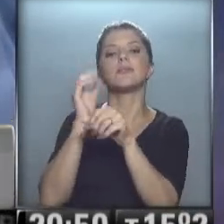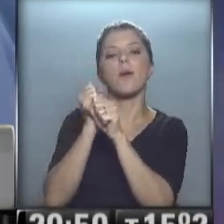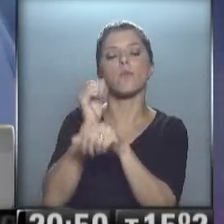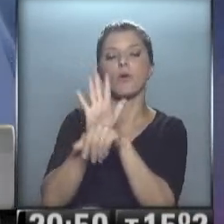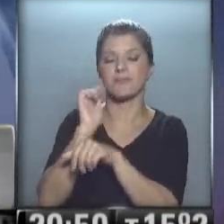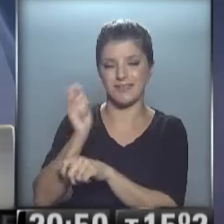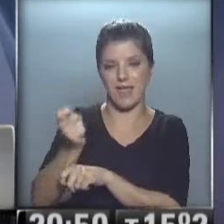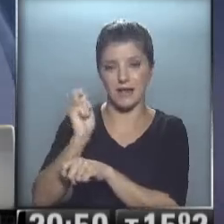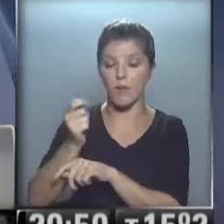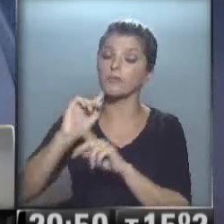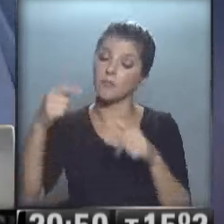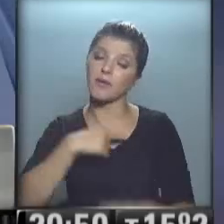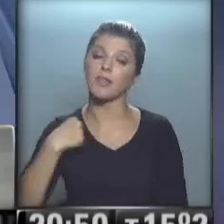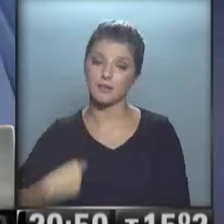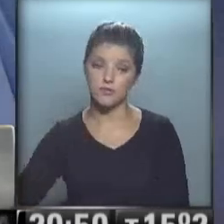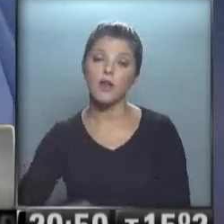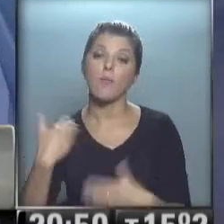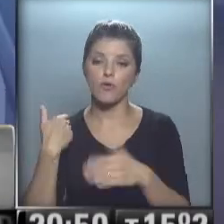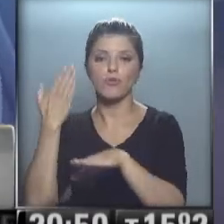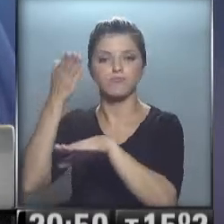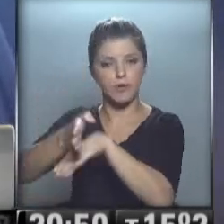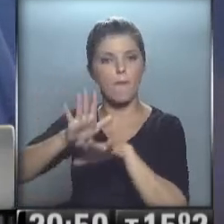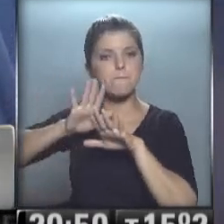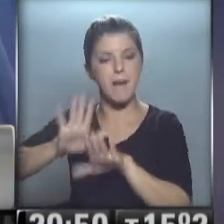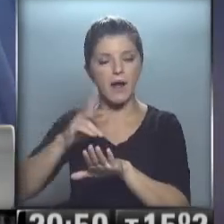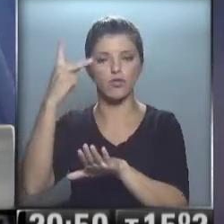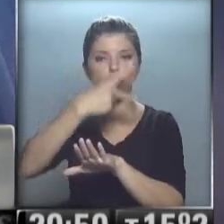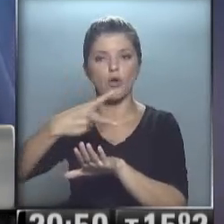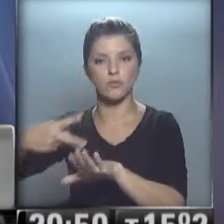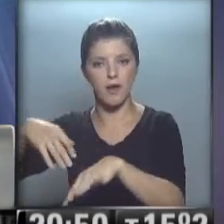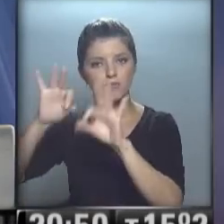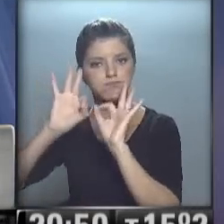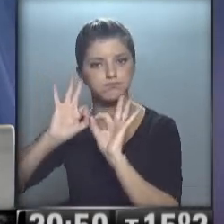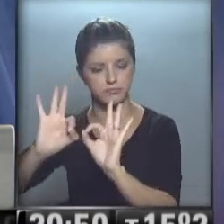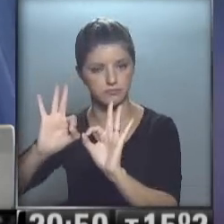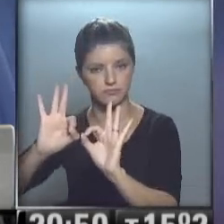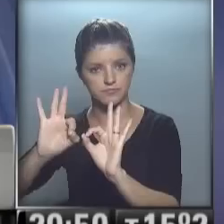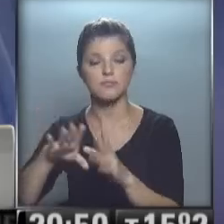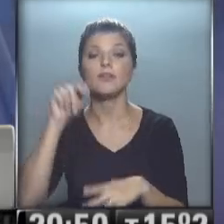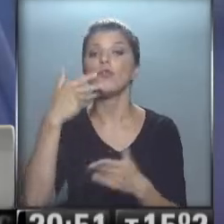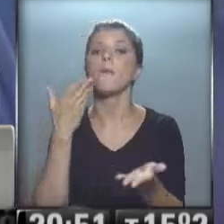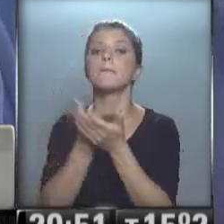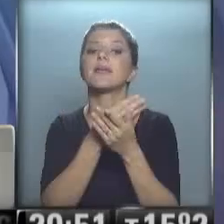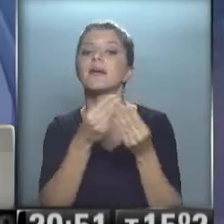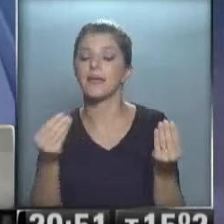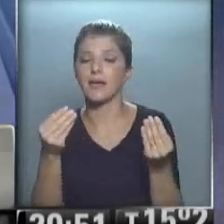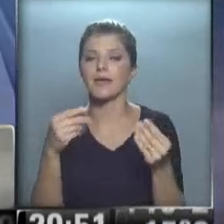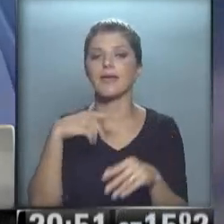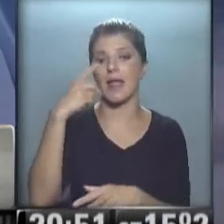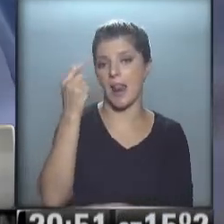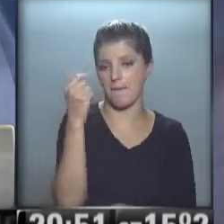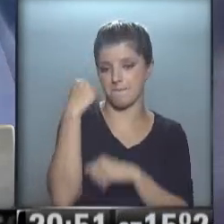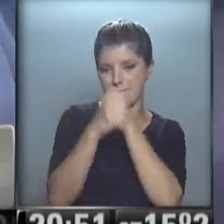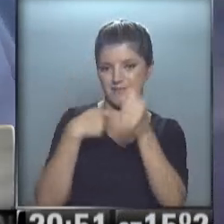en China, por eso salieron a la huelga durante 2 semanas. El reclamo básicamente que la empresa pague la